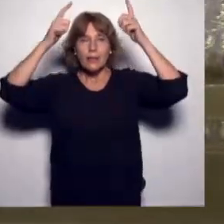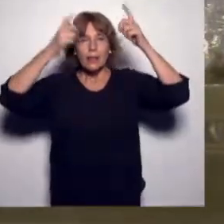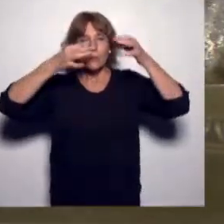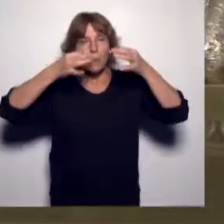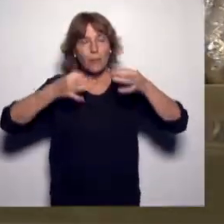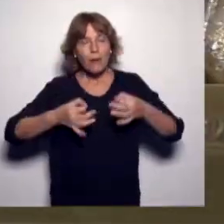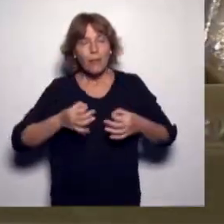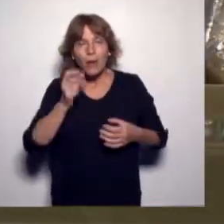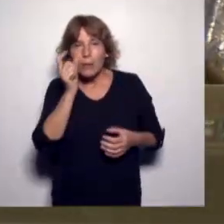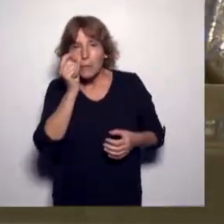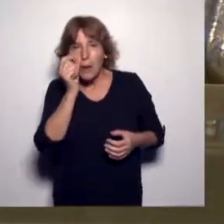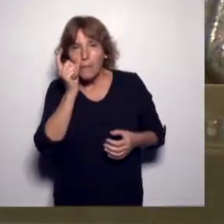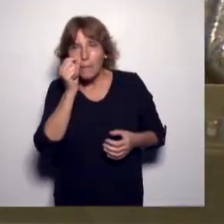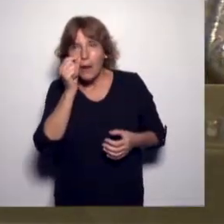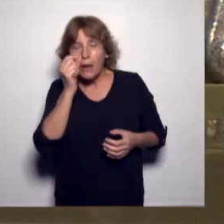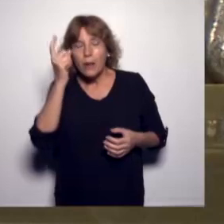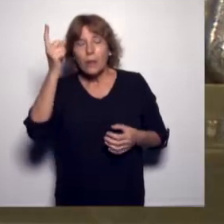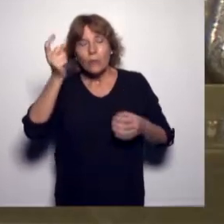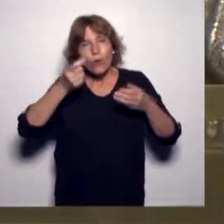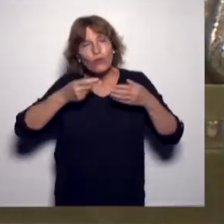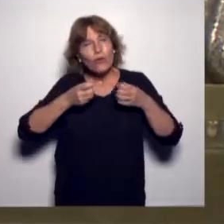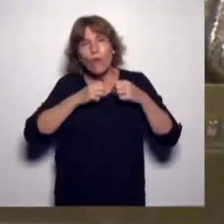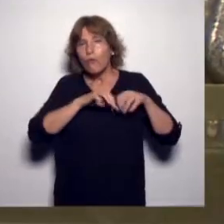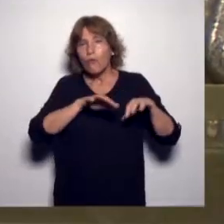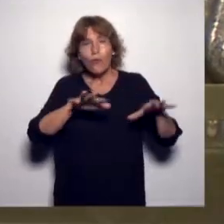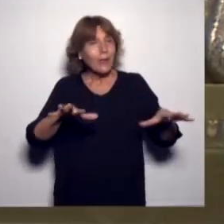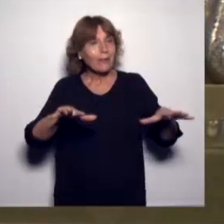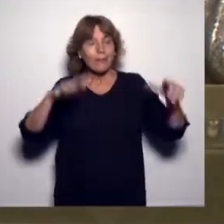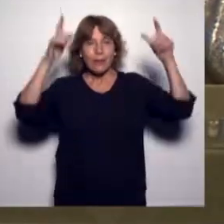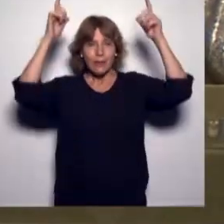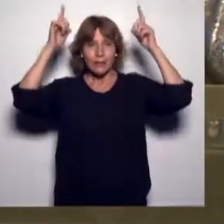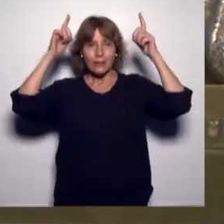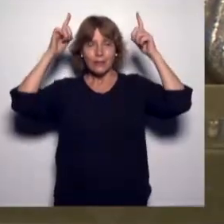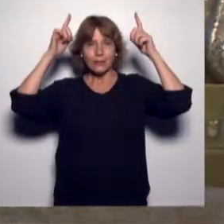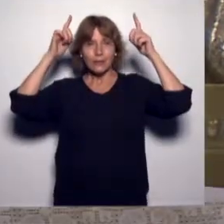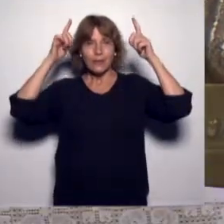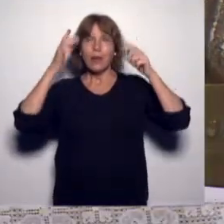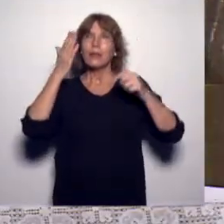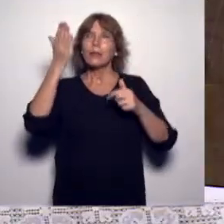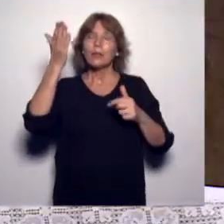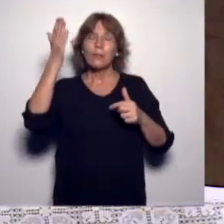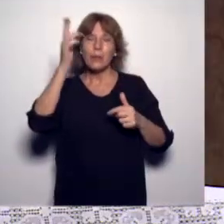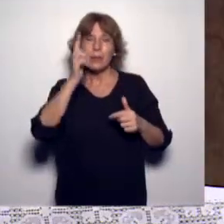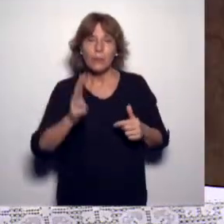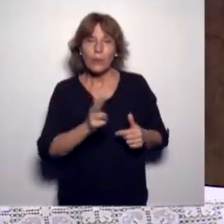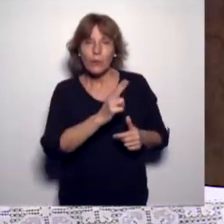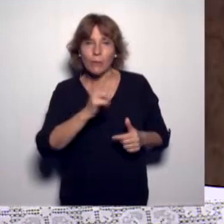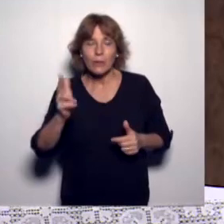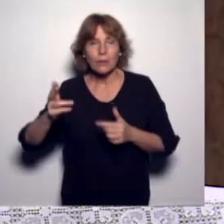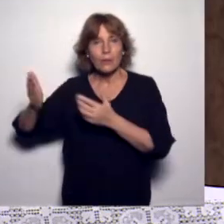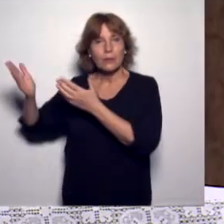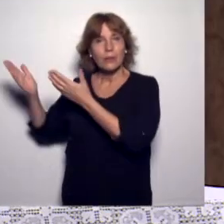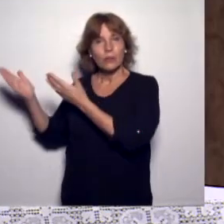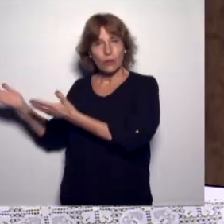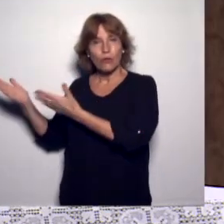Santo eres en verdad, Padre, eres la fuente de toda santidad. Por eso te pedimos que santifiques